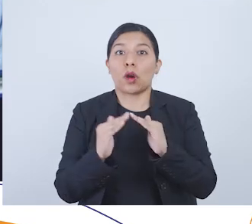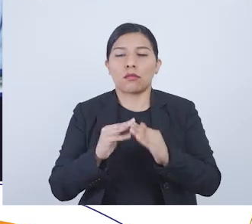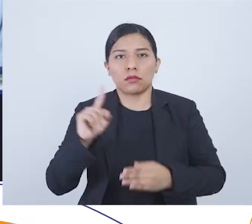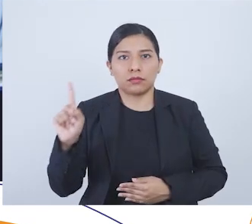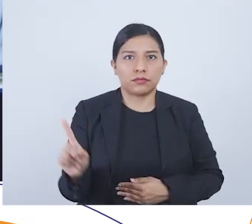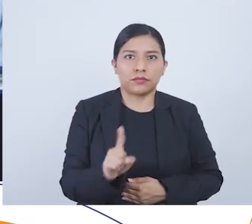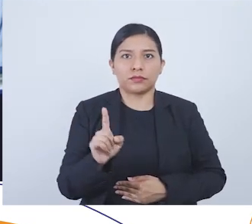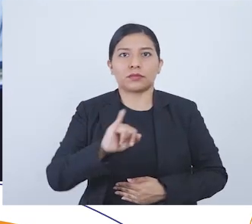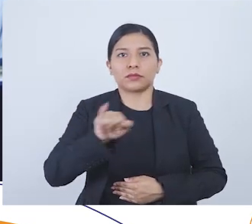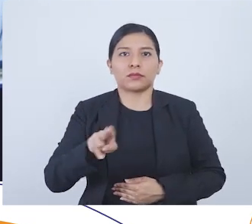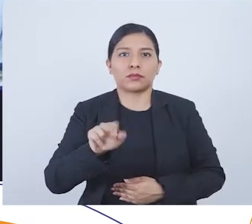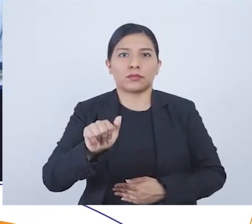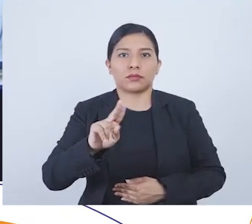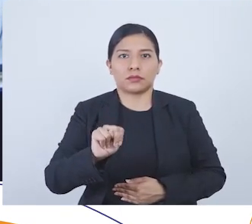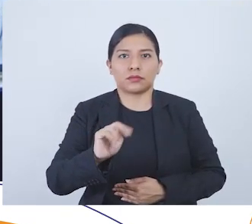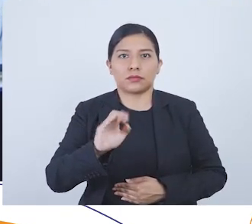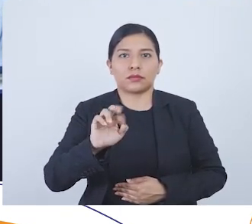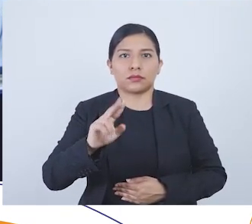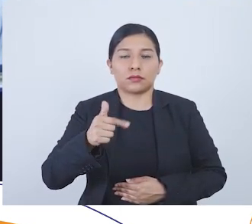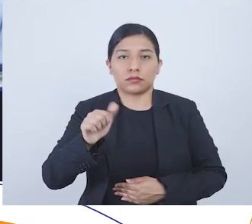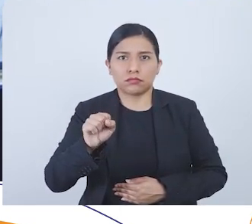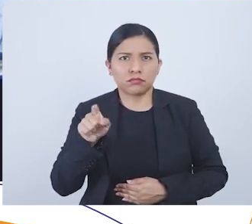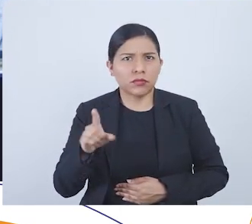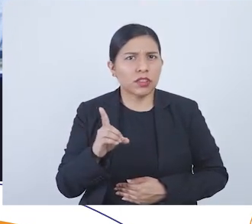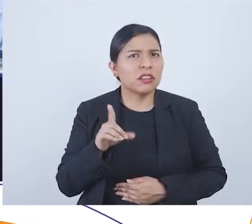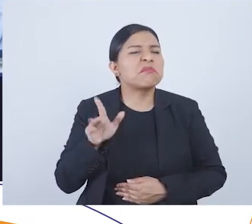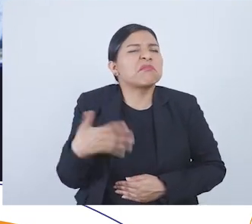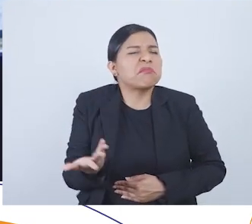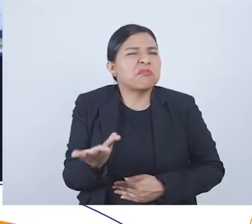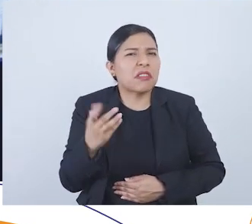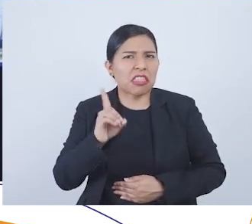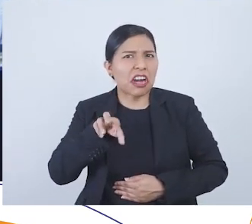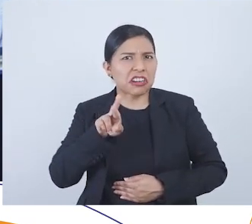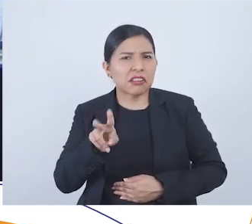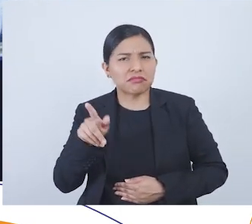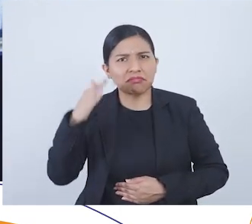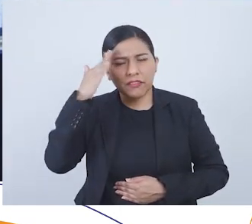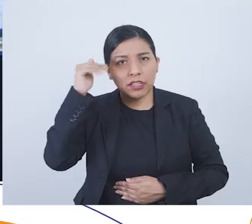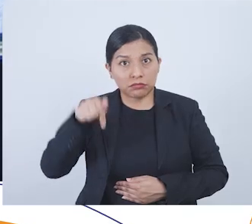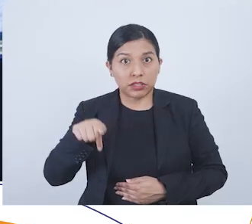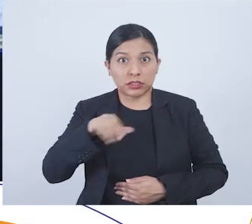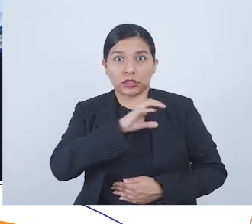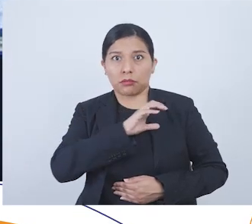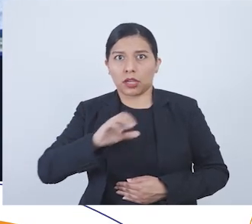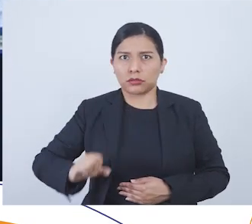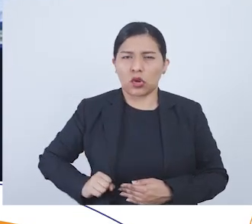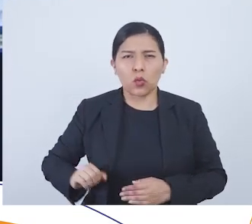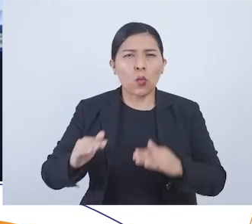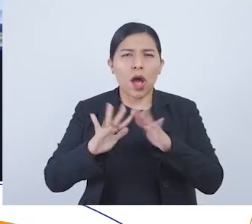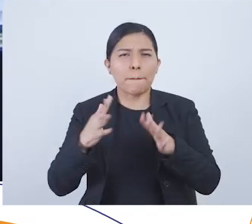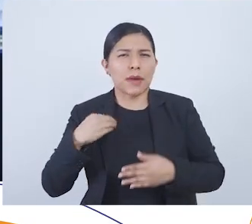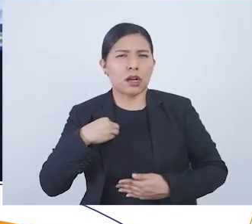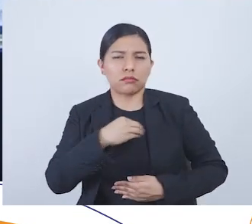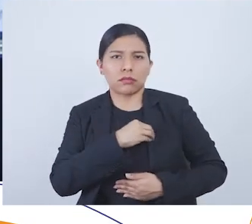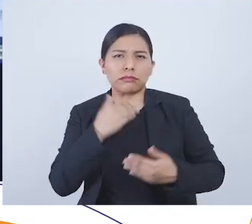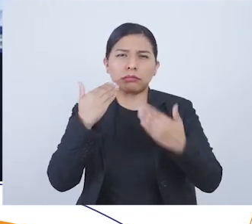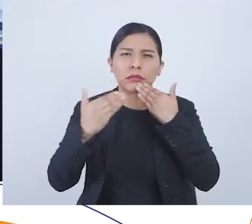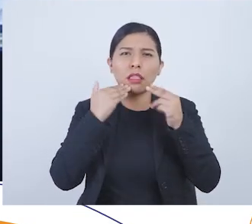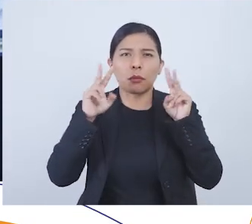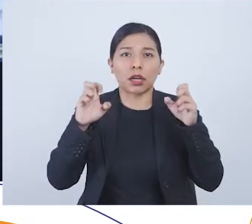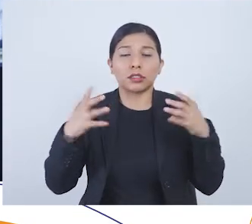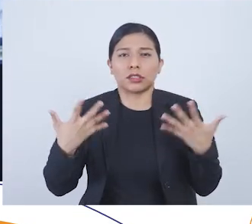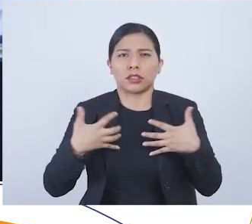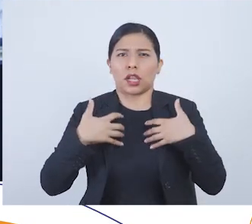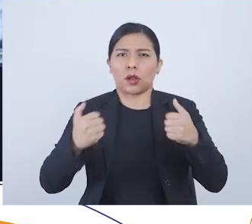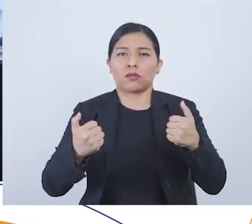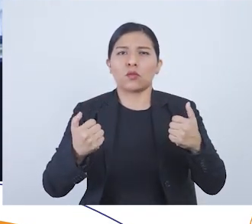Juan Carlos Vargas, médico deportólogo, uno de los dos que tenemos en El Salvador, que nos va a comentar acerca de la salud,